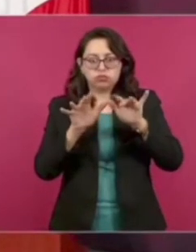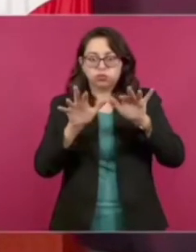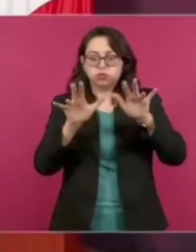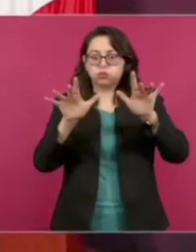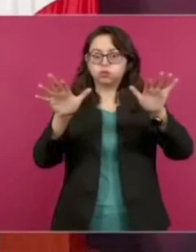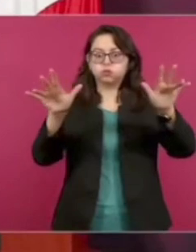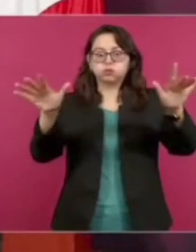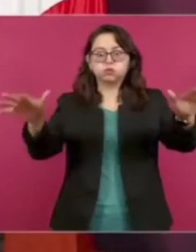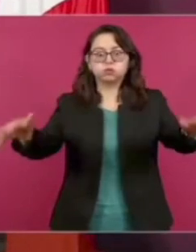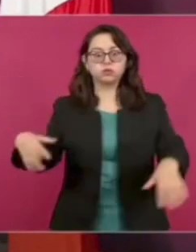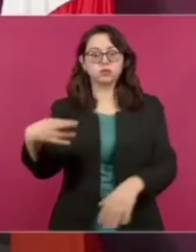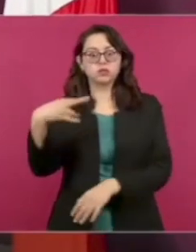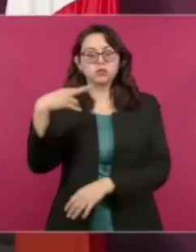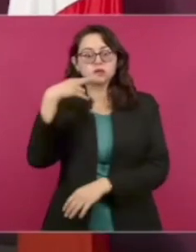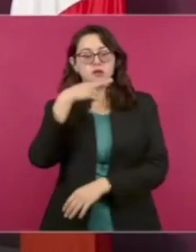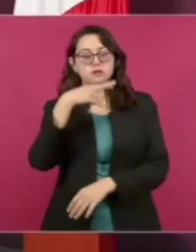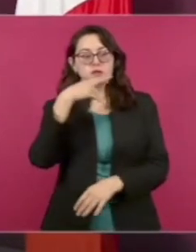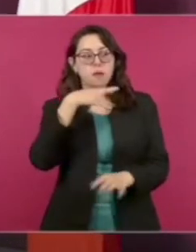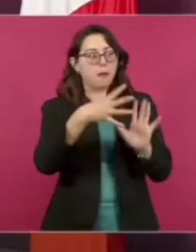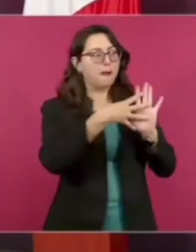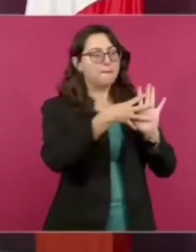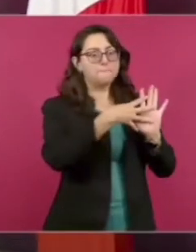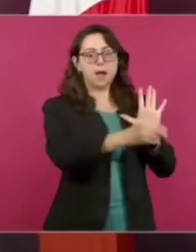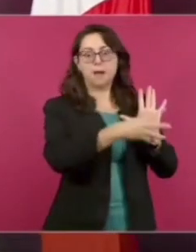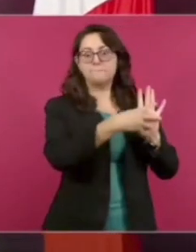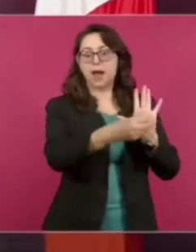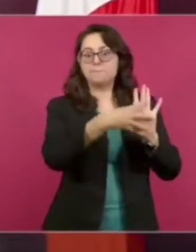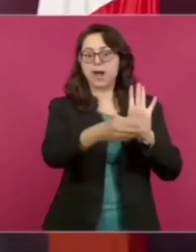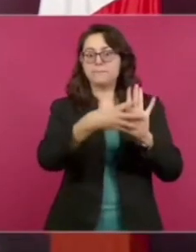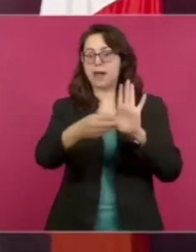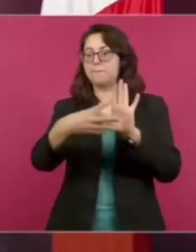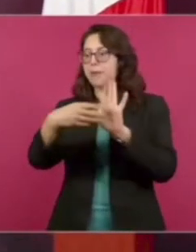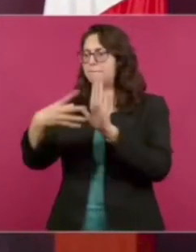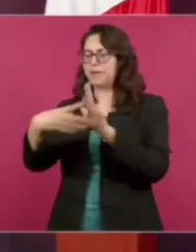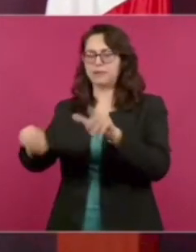y sobre todo la reproducen quienes